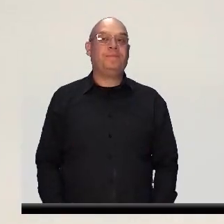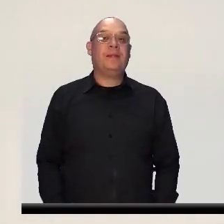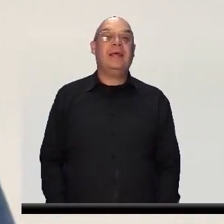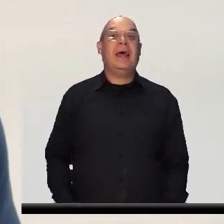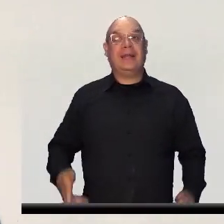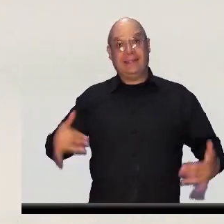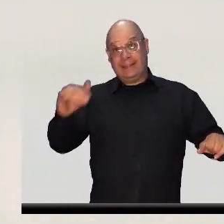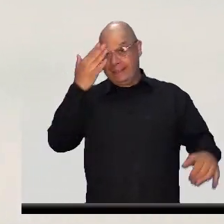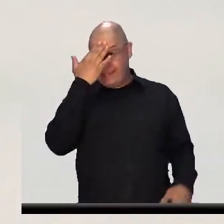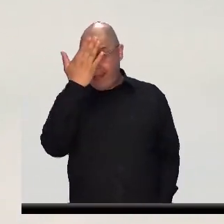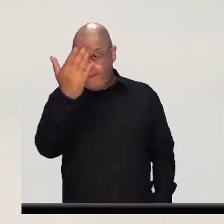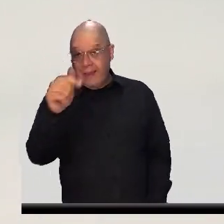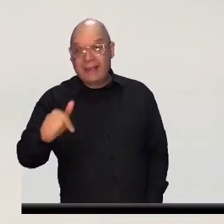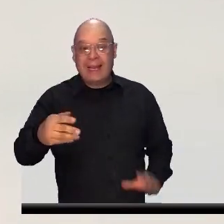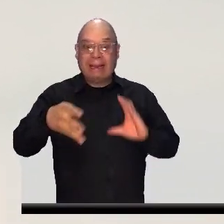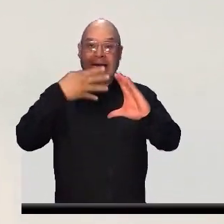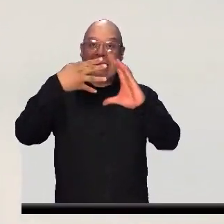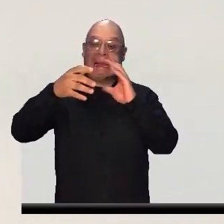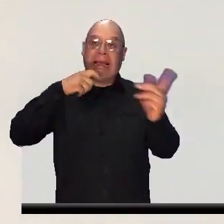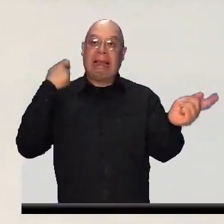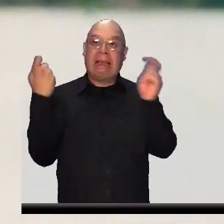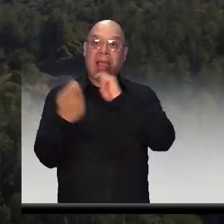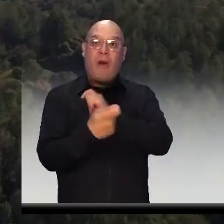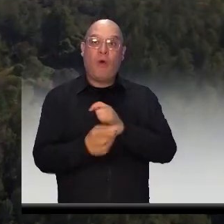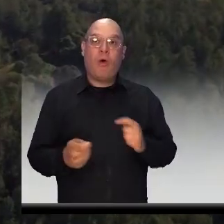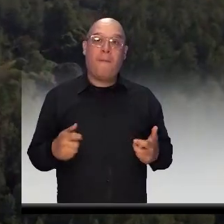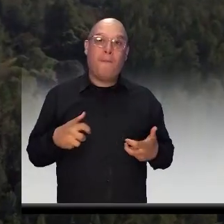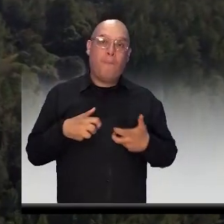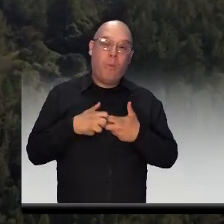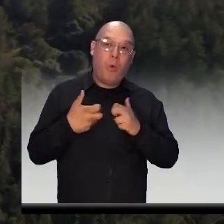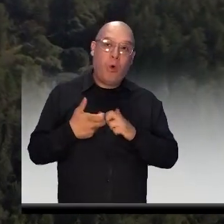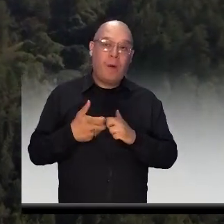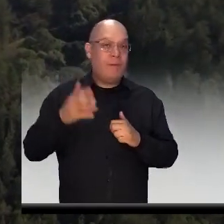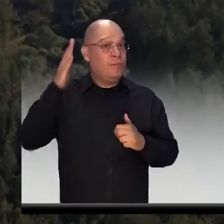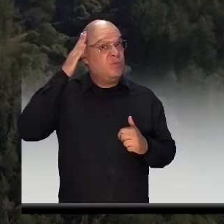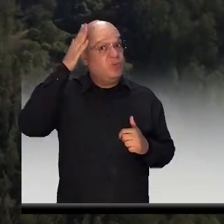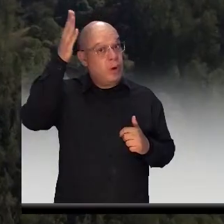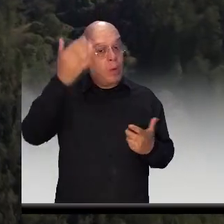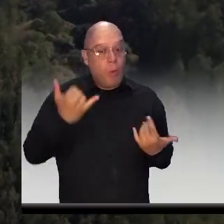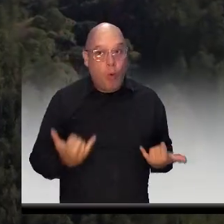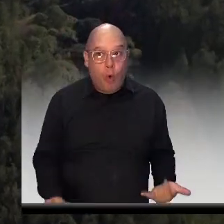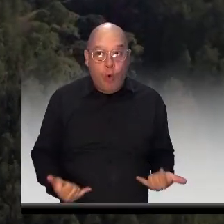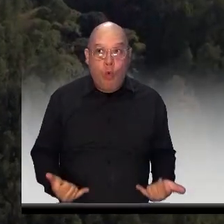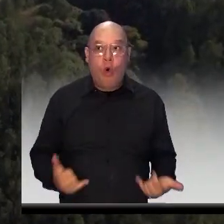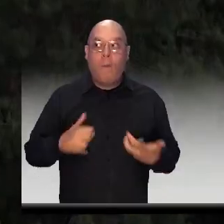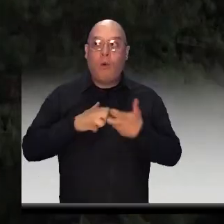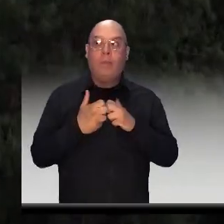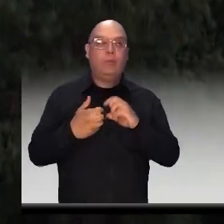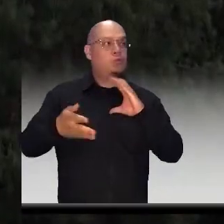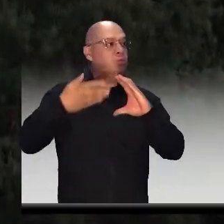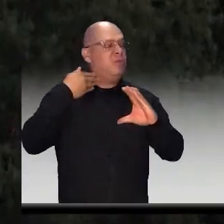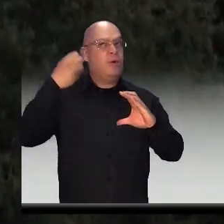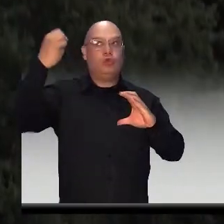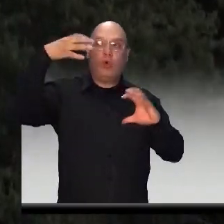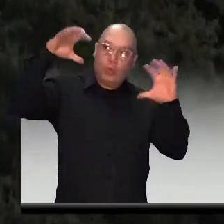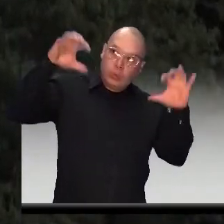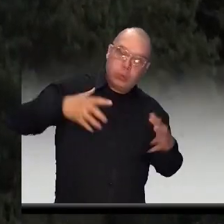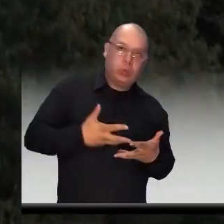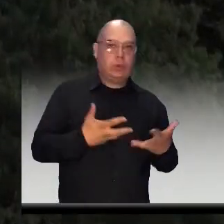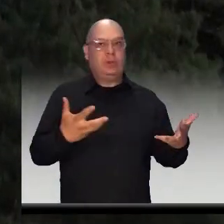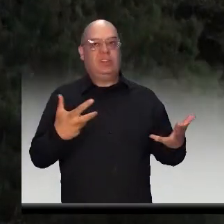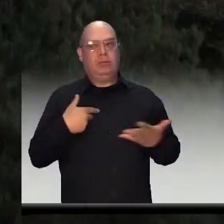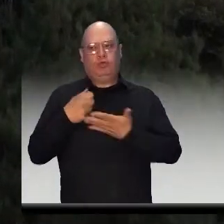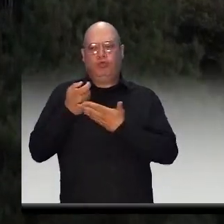saben, el cambio climático ya no es un problema del futuro, es una realidad que estamos viviendo el día de hoy. Así que cada acción cuenta,